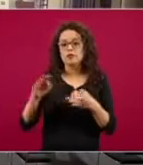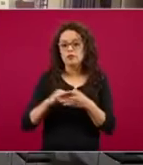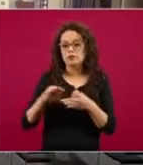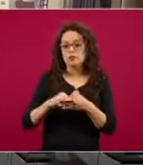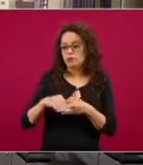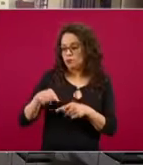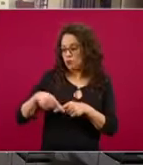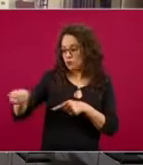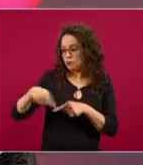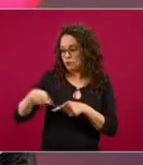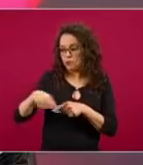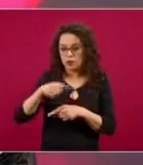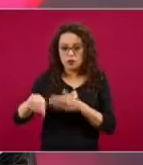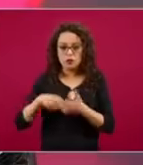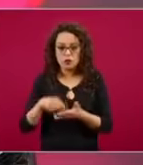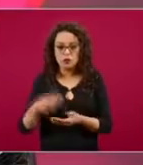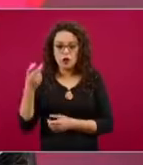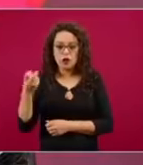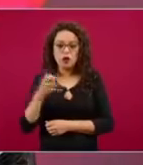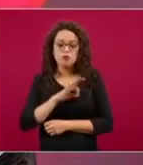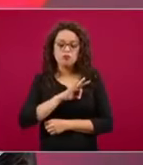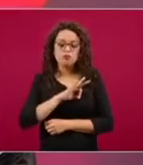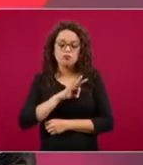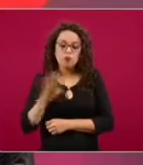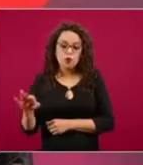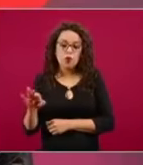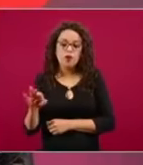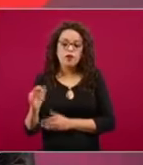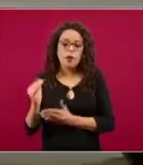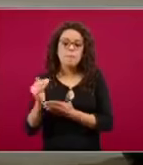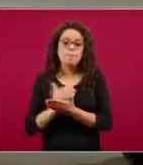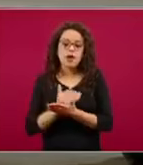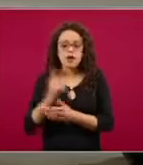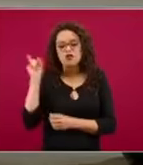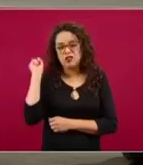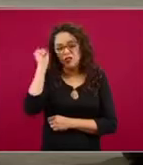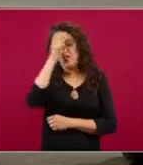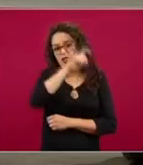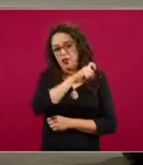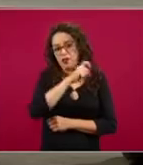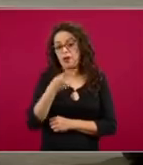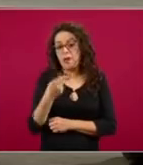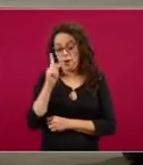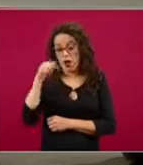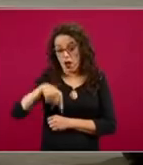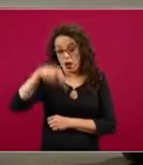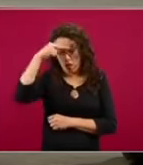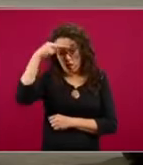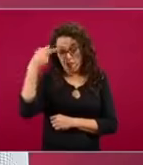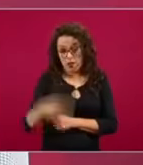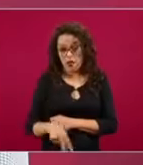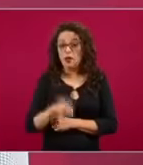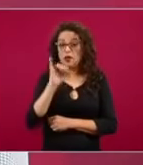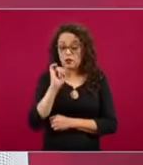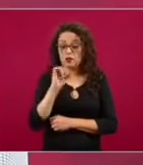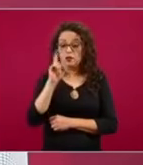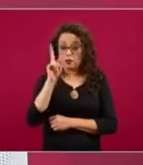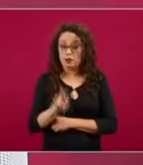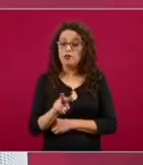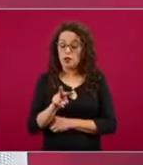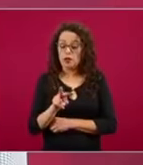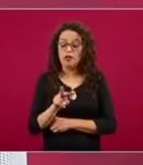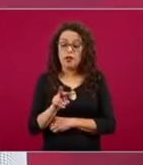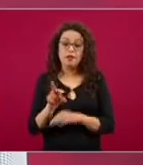esta implementación pudiera ser menos complicada, pues en México sí representaría un reto